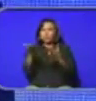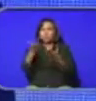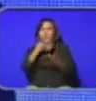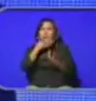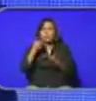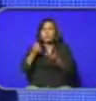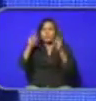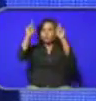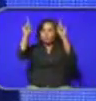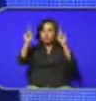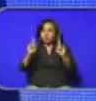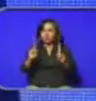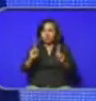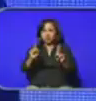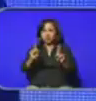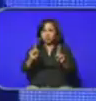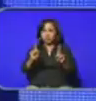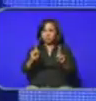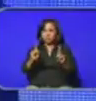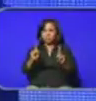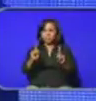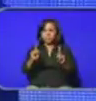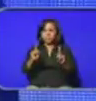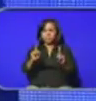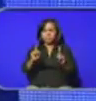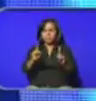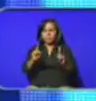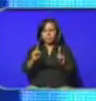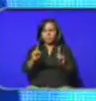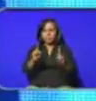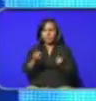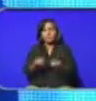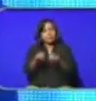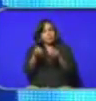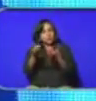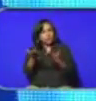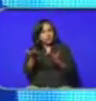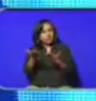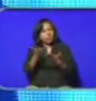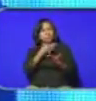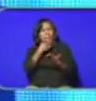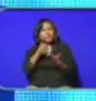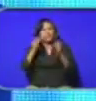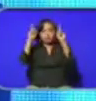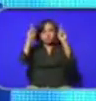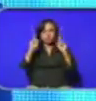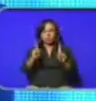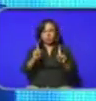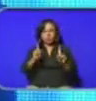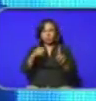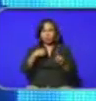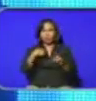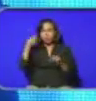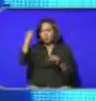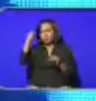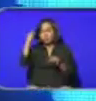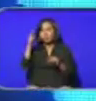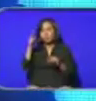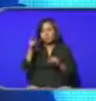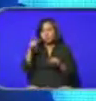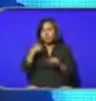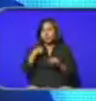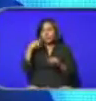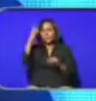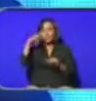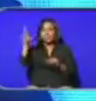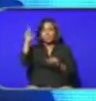menos en el nivel de posmedia donde se proyecta ICSE en formación vocacional y profesional. Entonces yo diría que usted tiene razón en el sentido de que sí